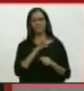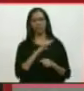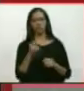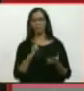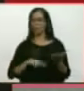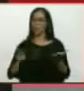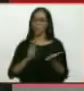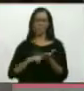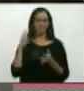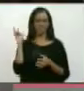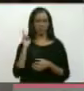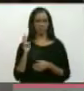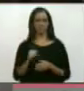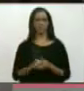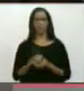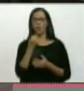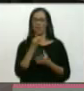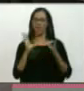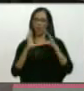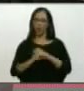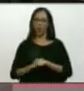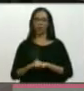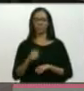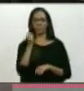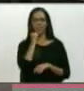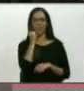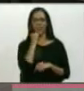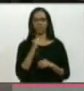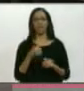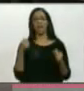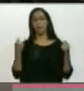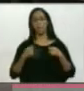aparece. Buenas noches, señor Osvaldo Rivero.